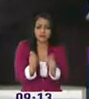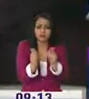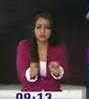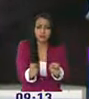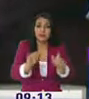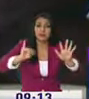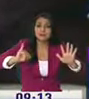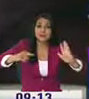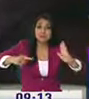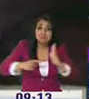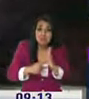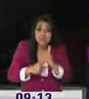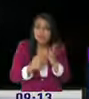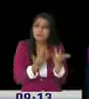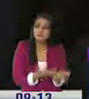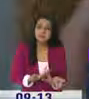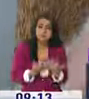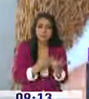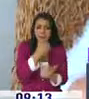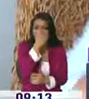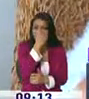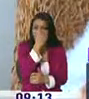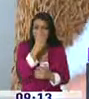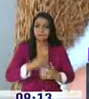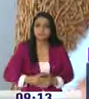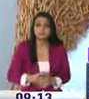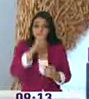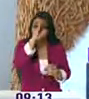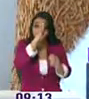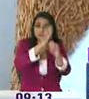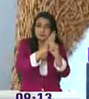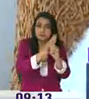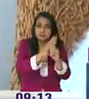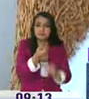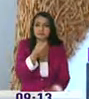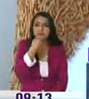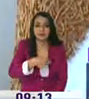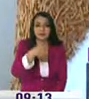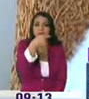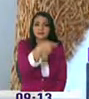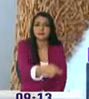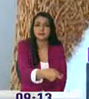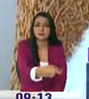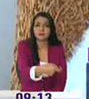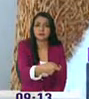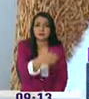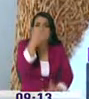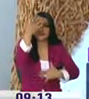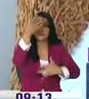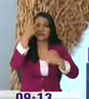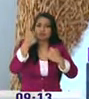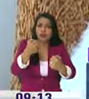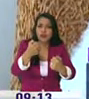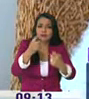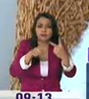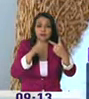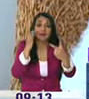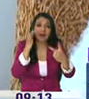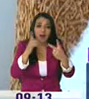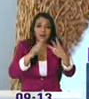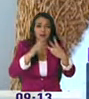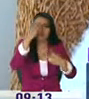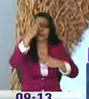de 6.000 estarían a la espera. Lo que se está buscando es no dar medicinas a las enfermedades catastróficas raras y